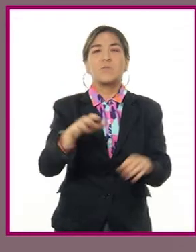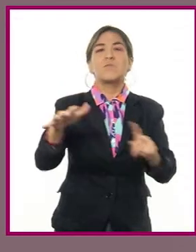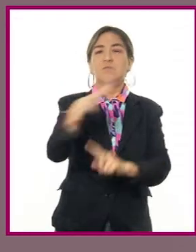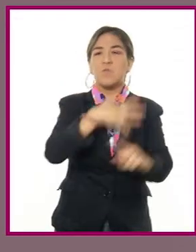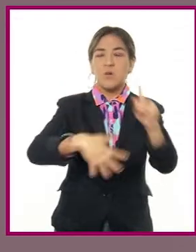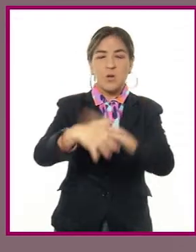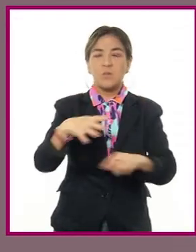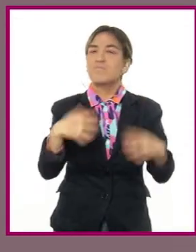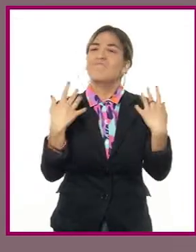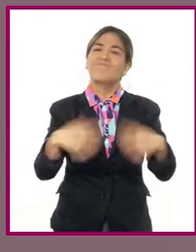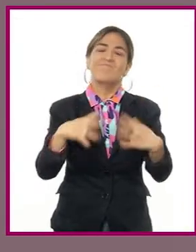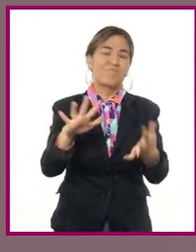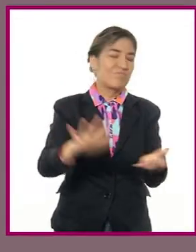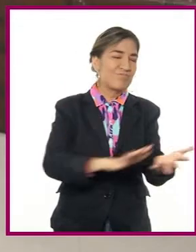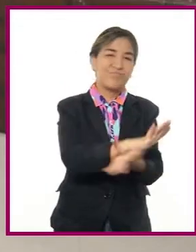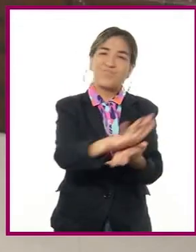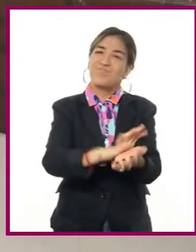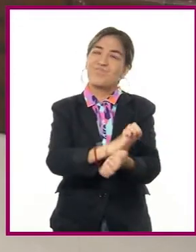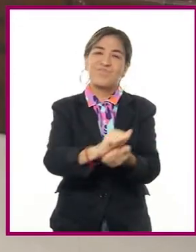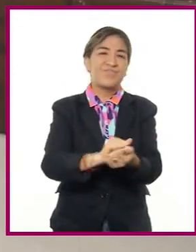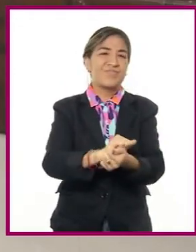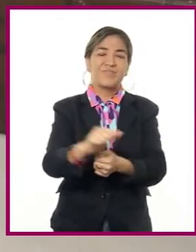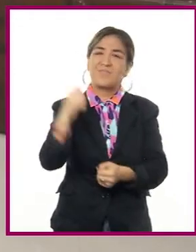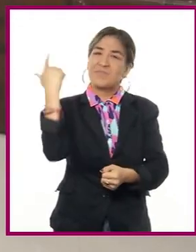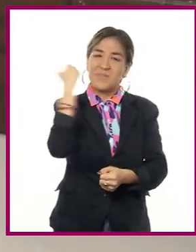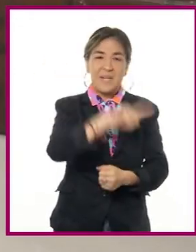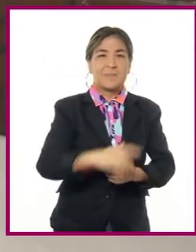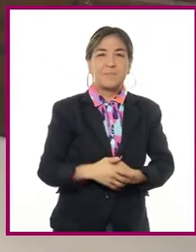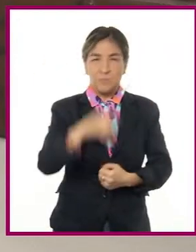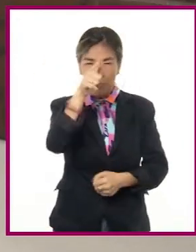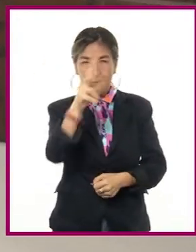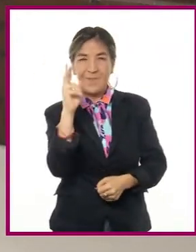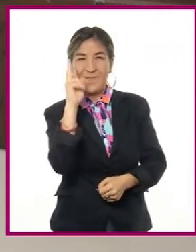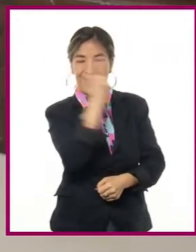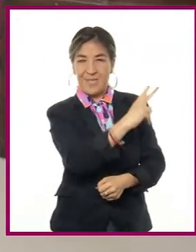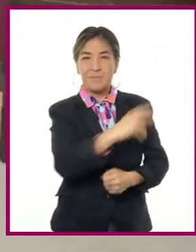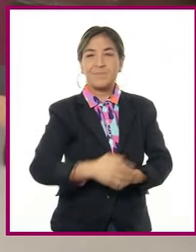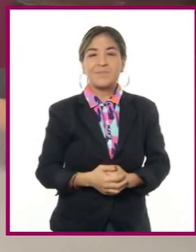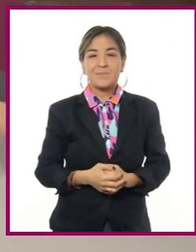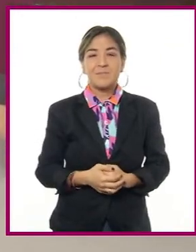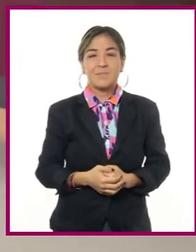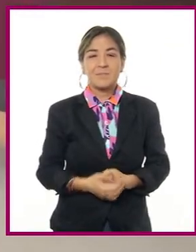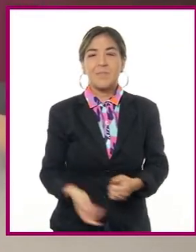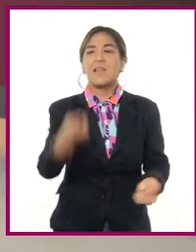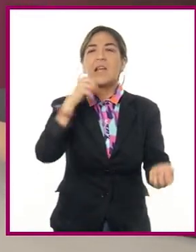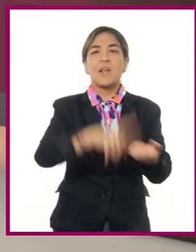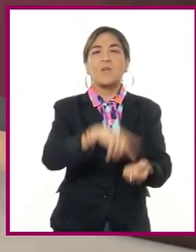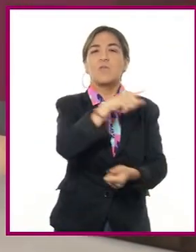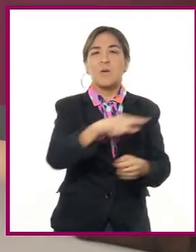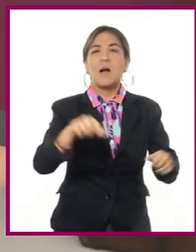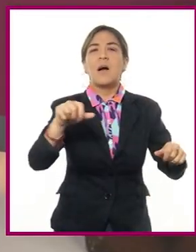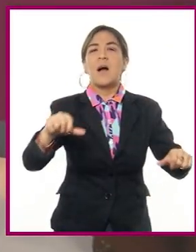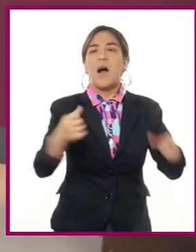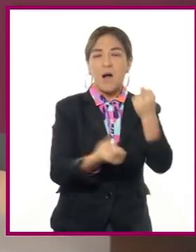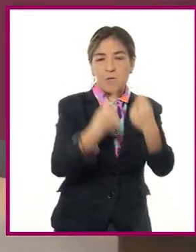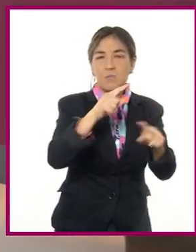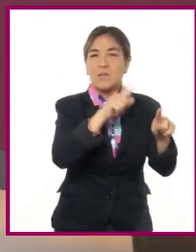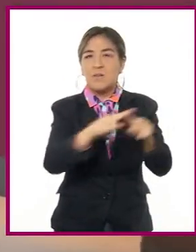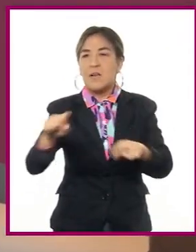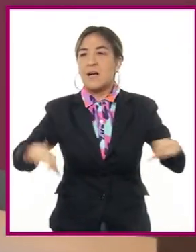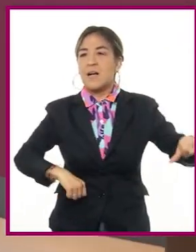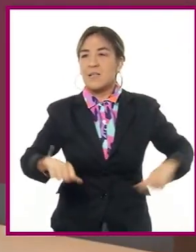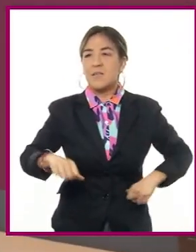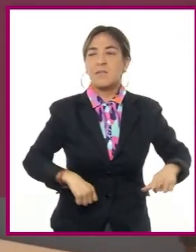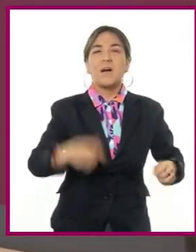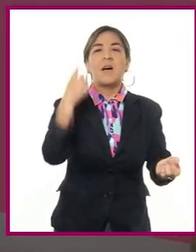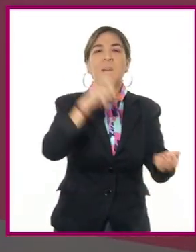quedó completamente destruida. Si observan con atención, reconocerán algunos de los elementos simbólicos que el artista